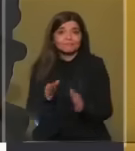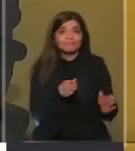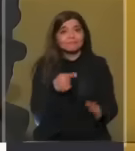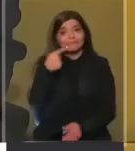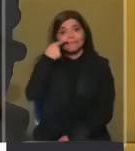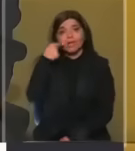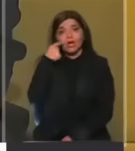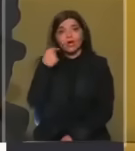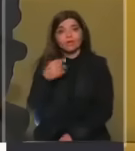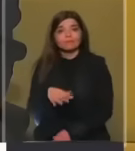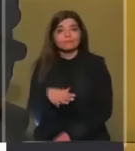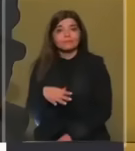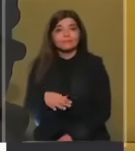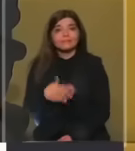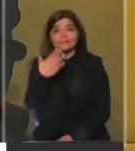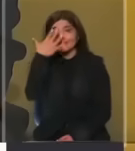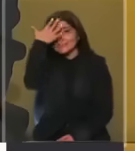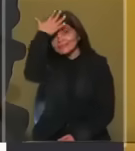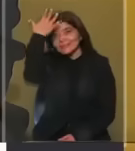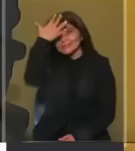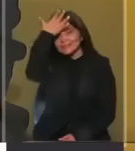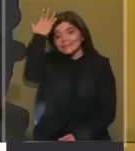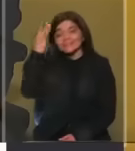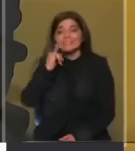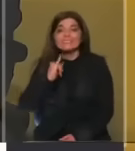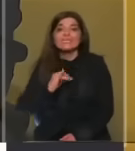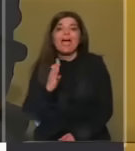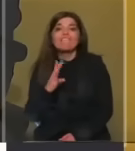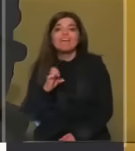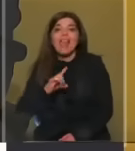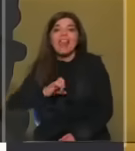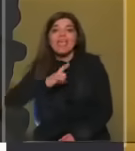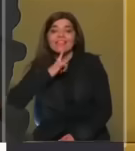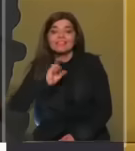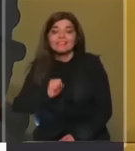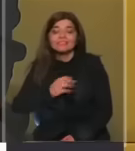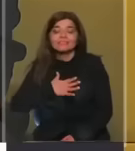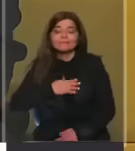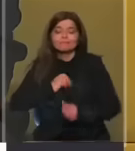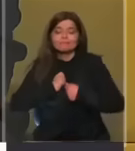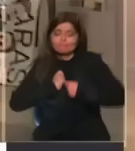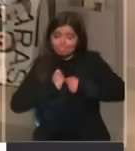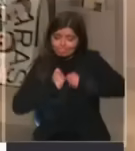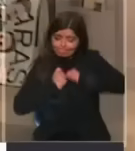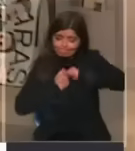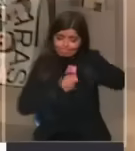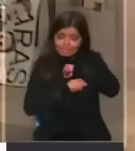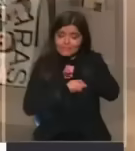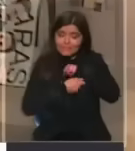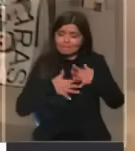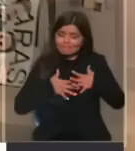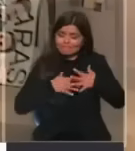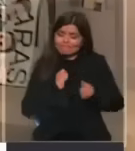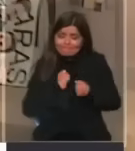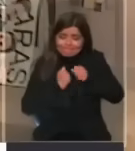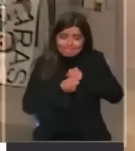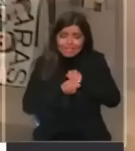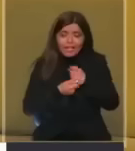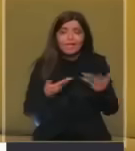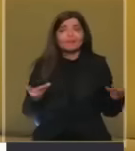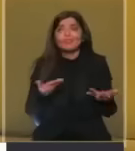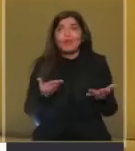me cambió de lo más profundo de mi ser. ¿Cómo iba, me iba a